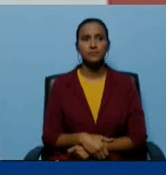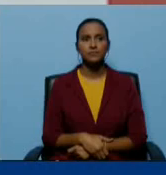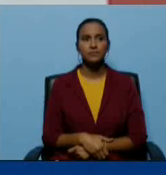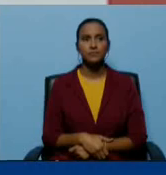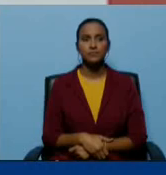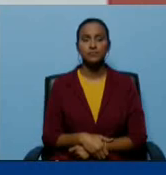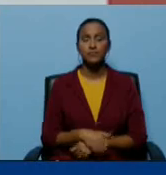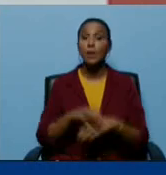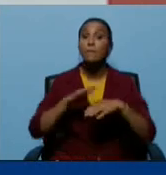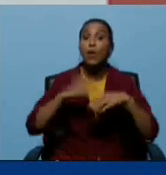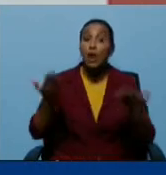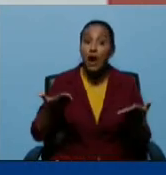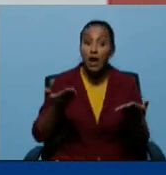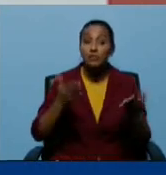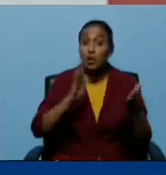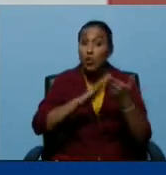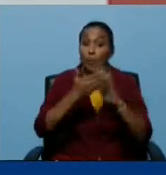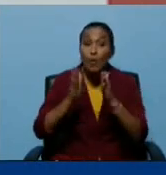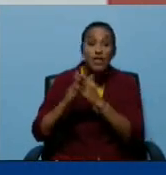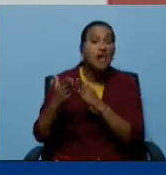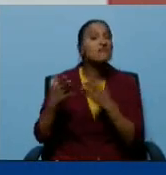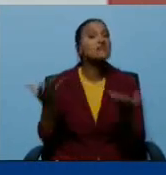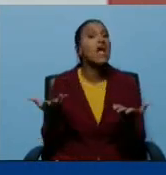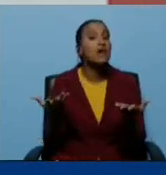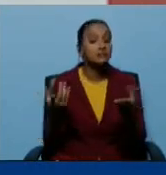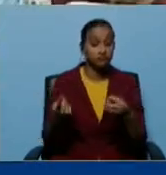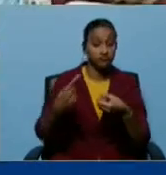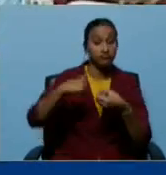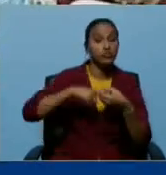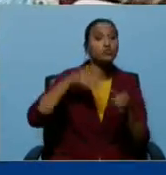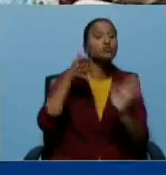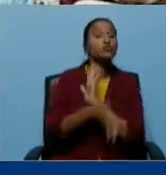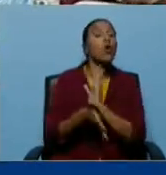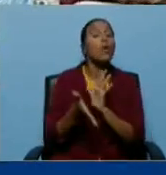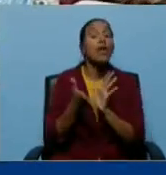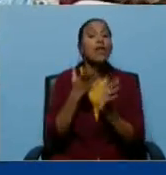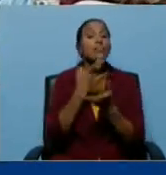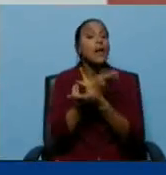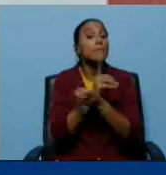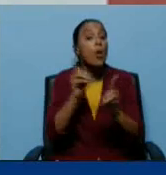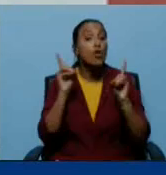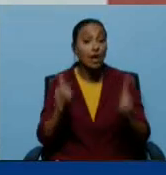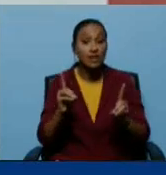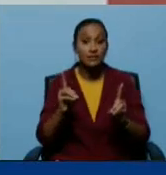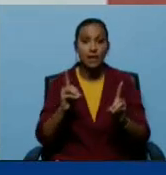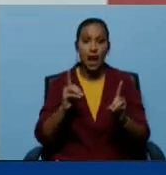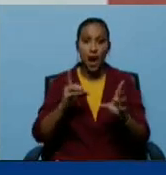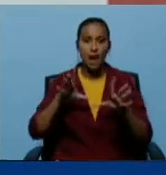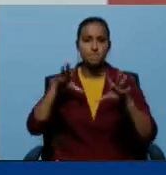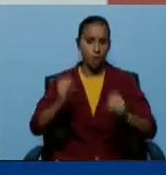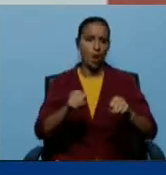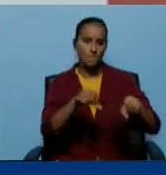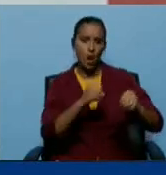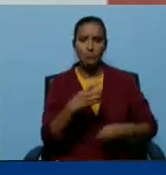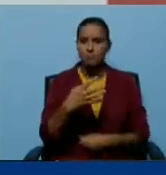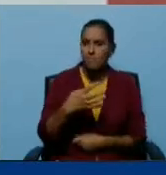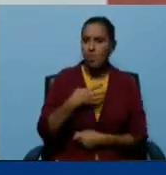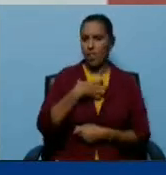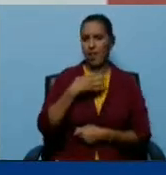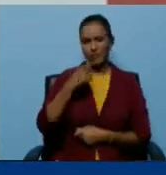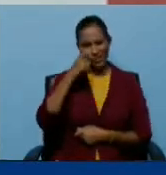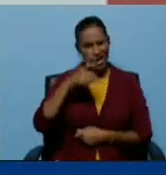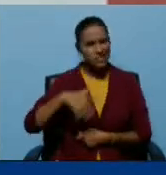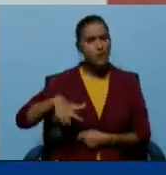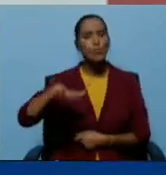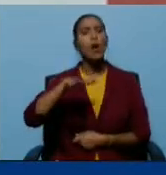es la expresión de la democracia, del empoderamiento del pueblo y